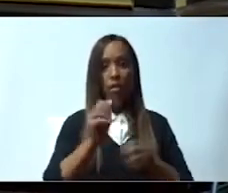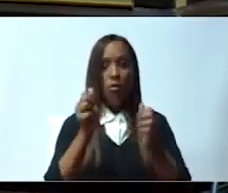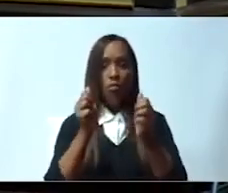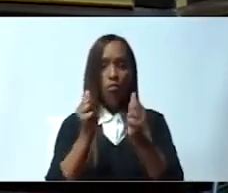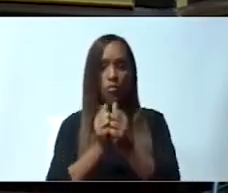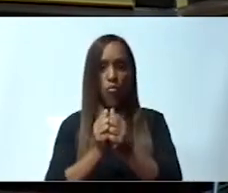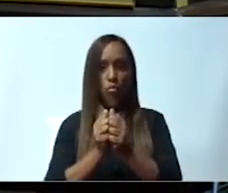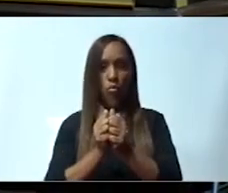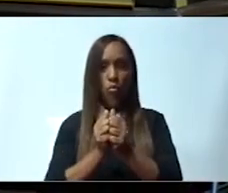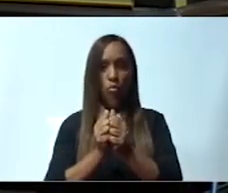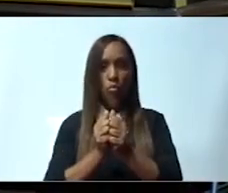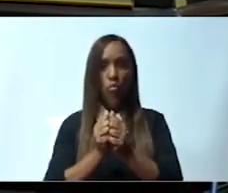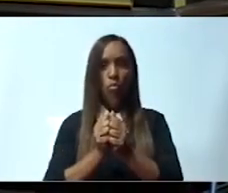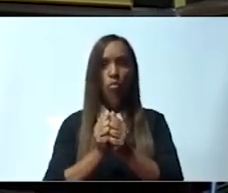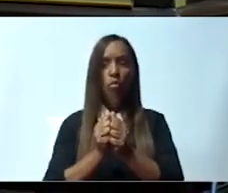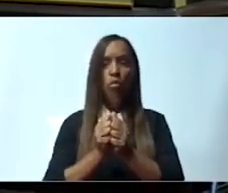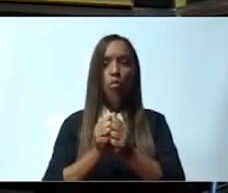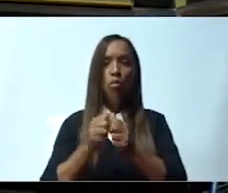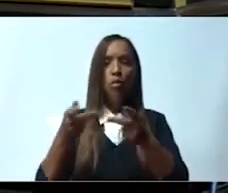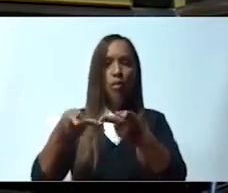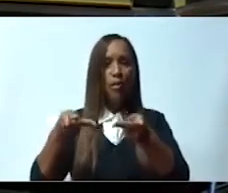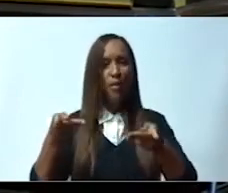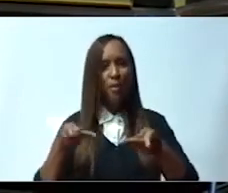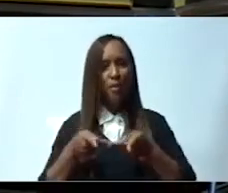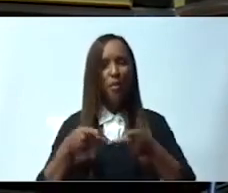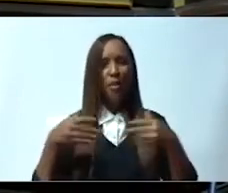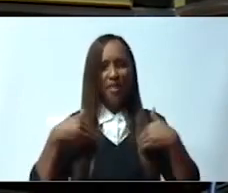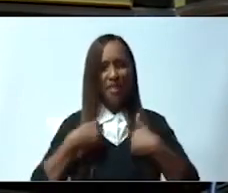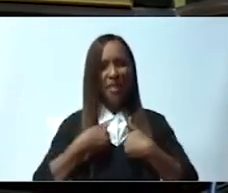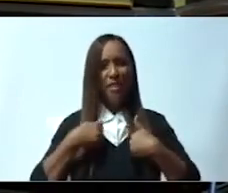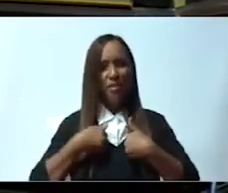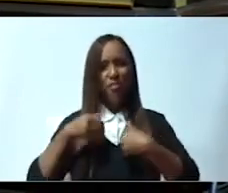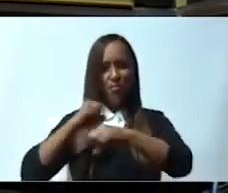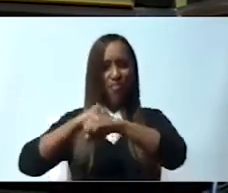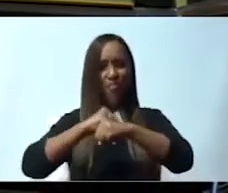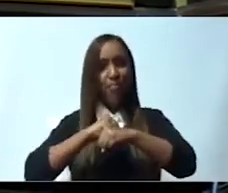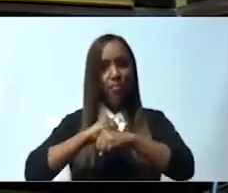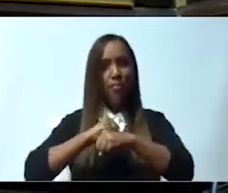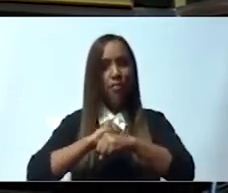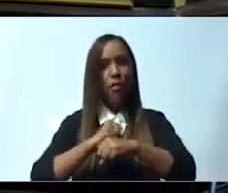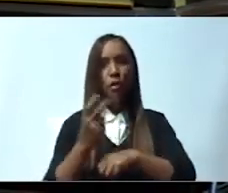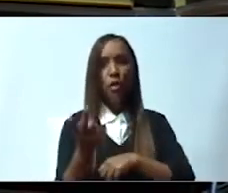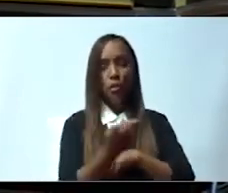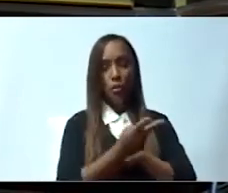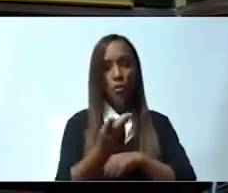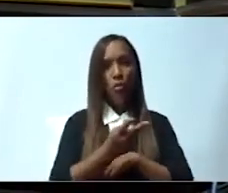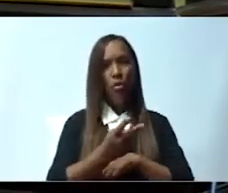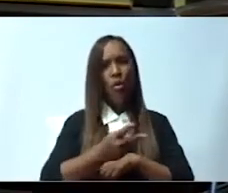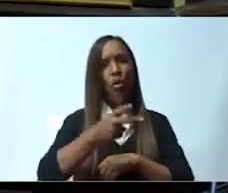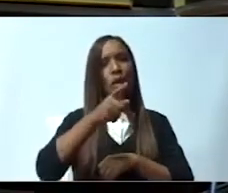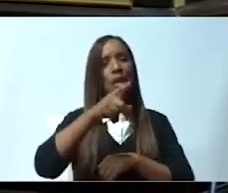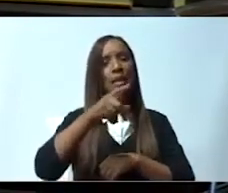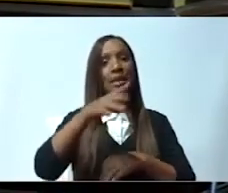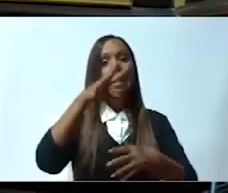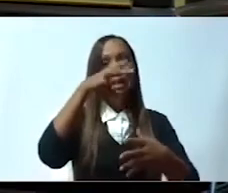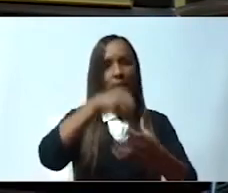gran diversidad tanto de flora y fauna en la cual nosotros debemos de